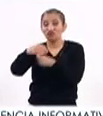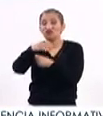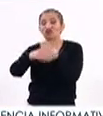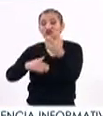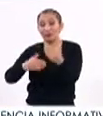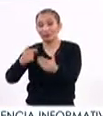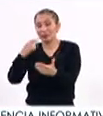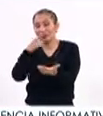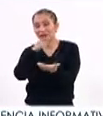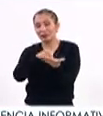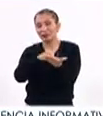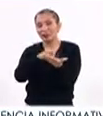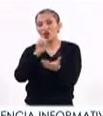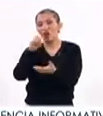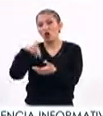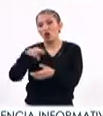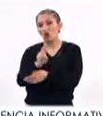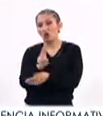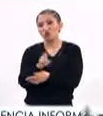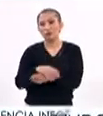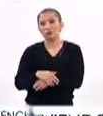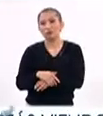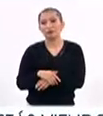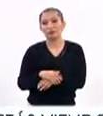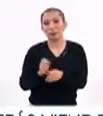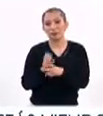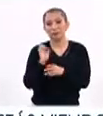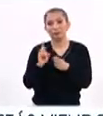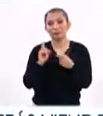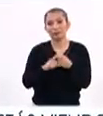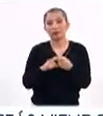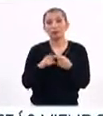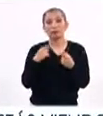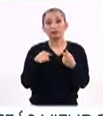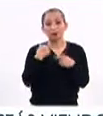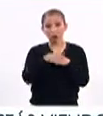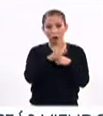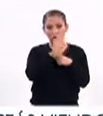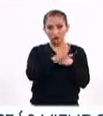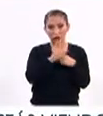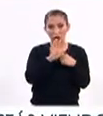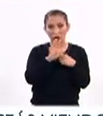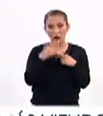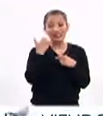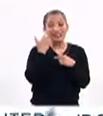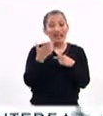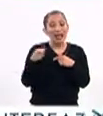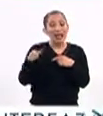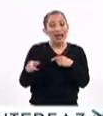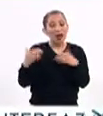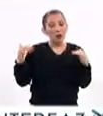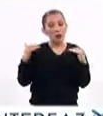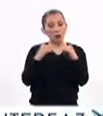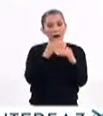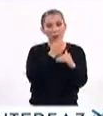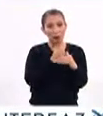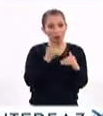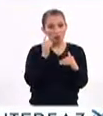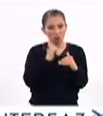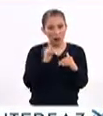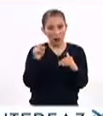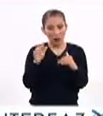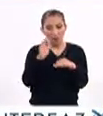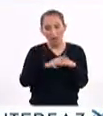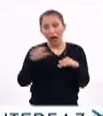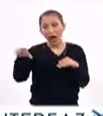que marca la Organización de las Naciones Unidas. Sería el número 5, que busca eso, la paridad de género en